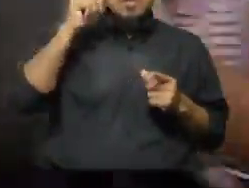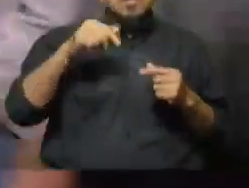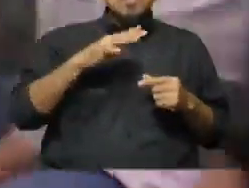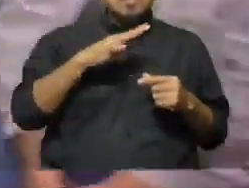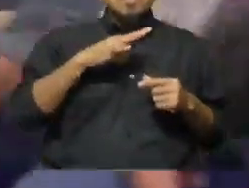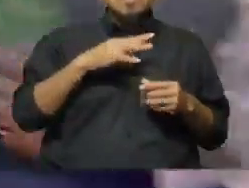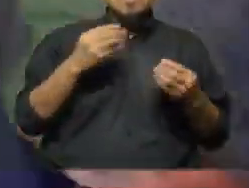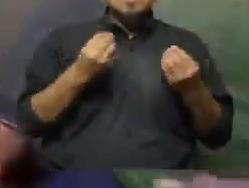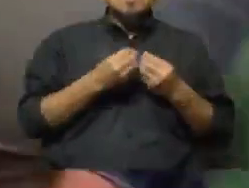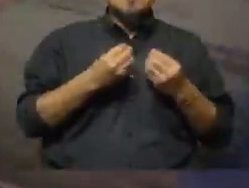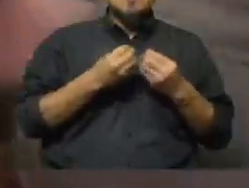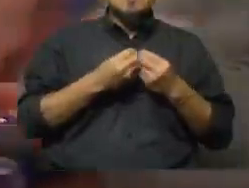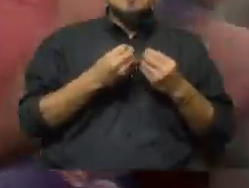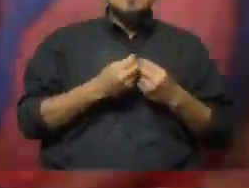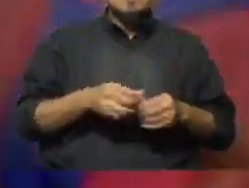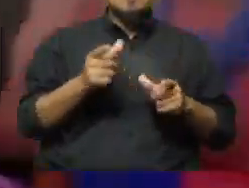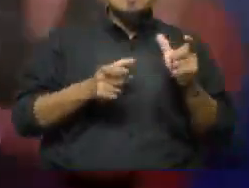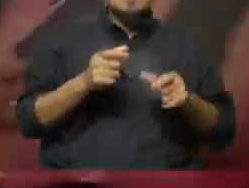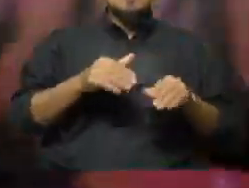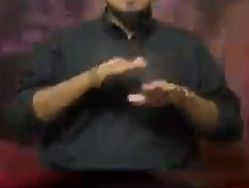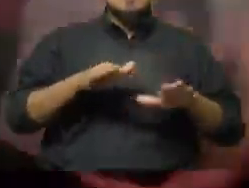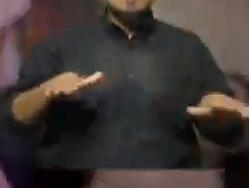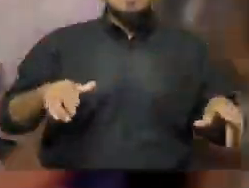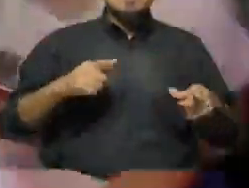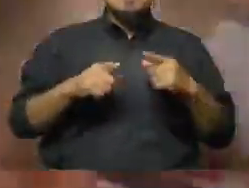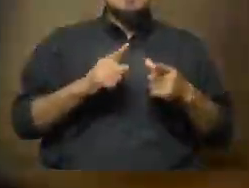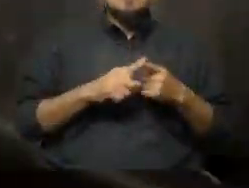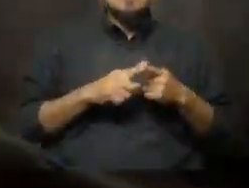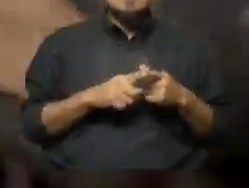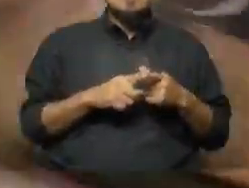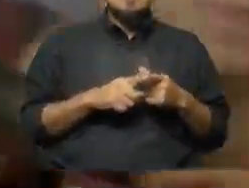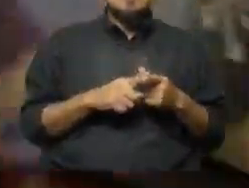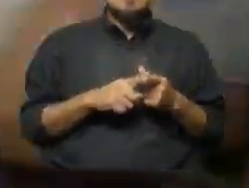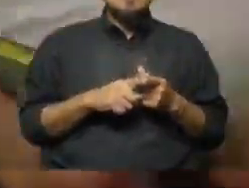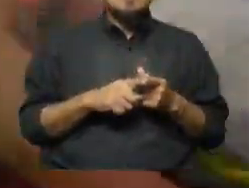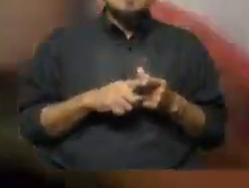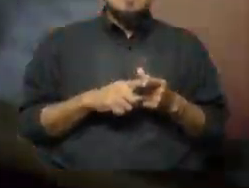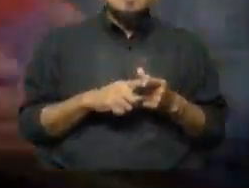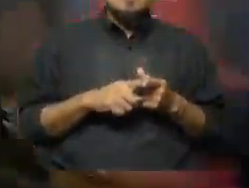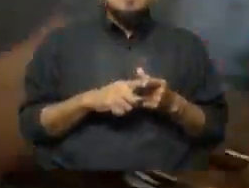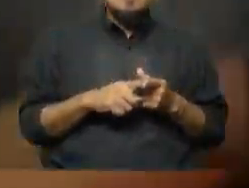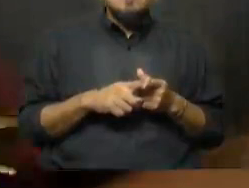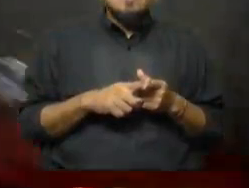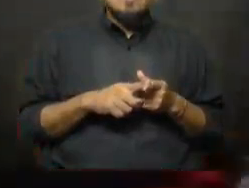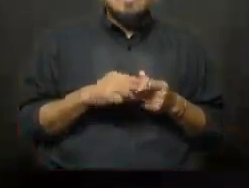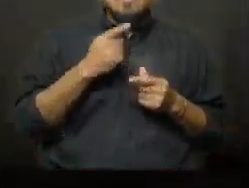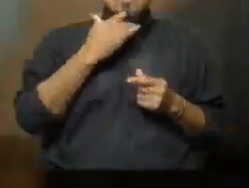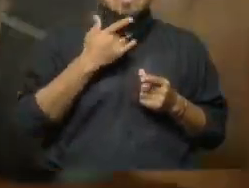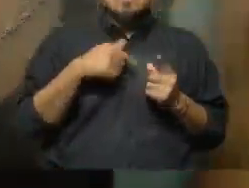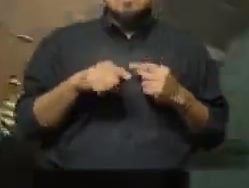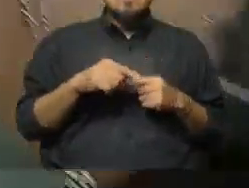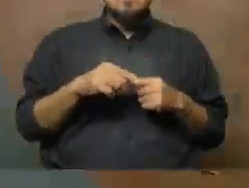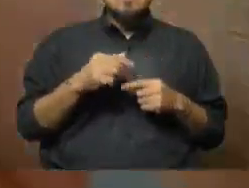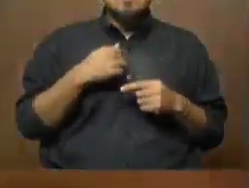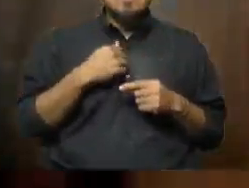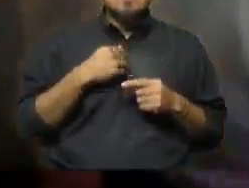además mucha gente. Creo que ahora está mucho más ordenado y lo disfrutamos mucho más, me parece. Muy bien. Por ejemplo, a mí me pasaba que